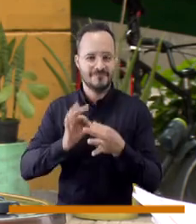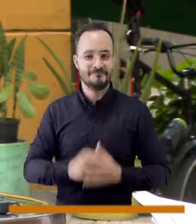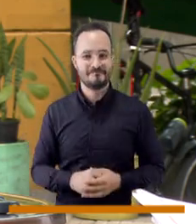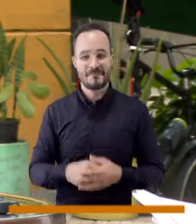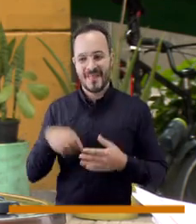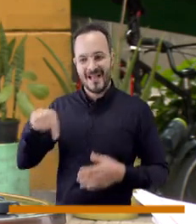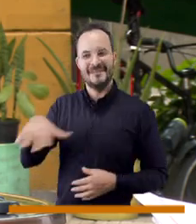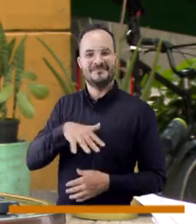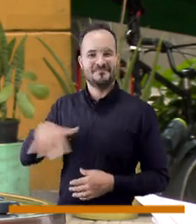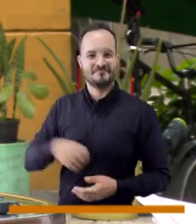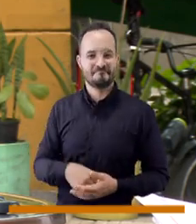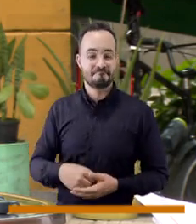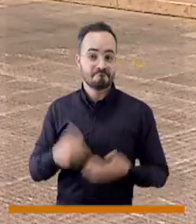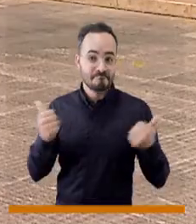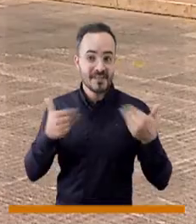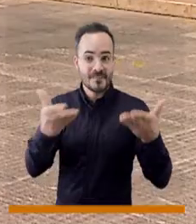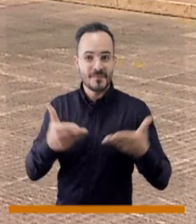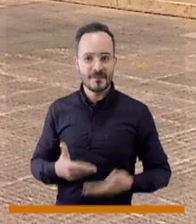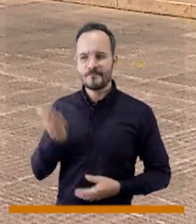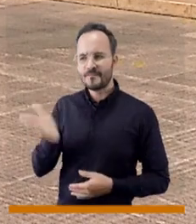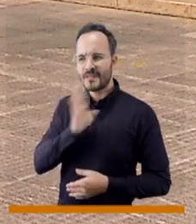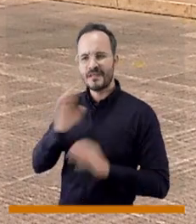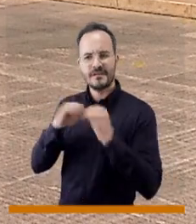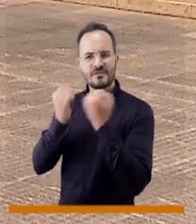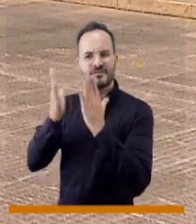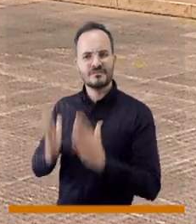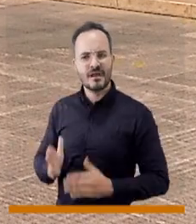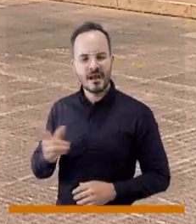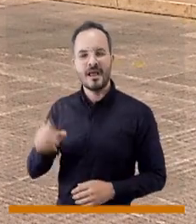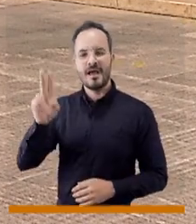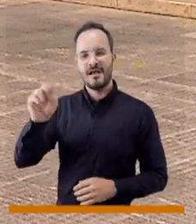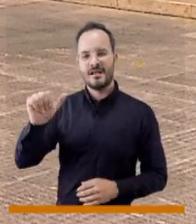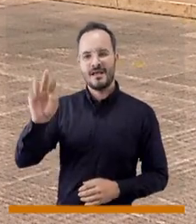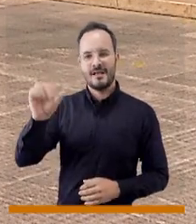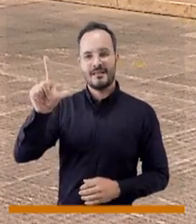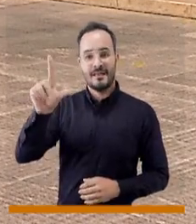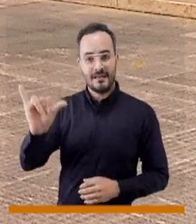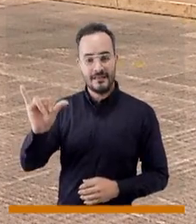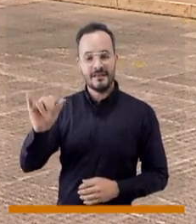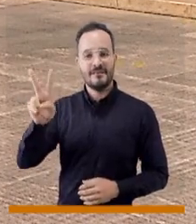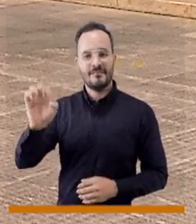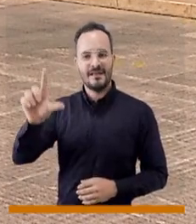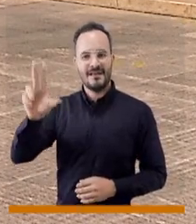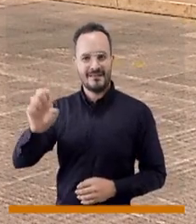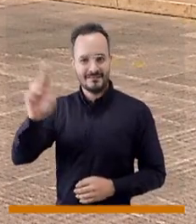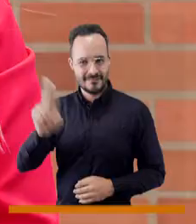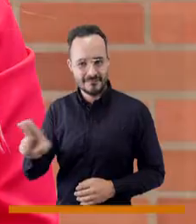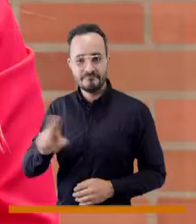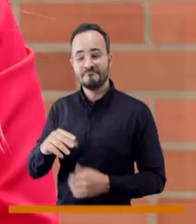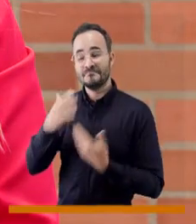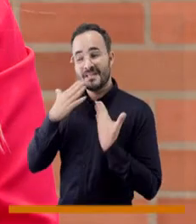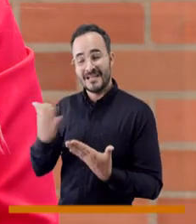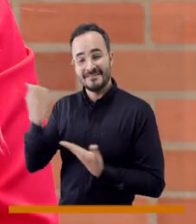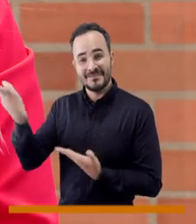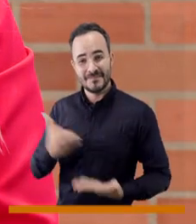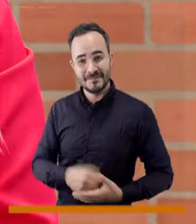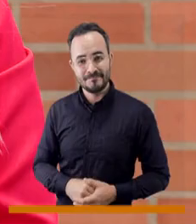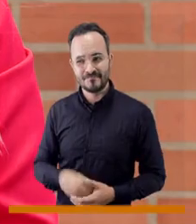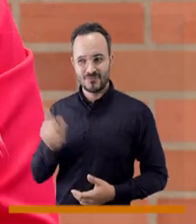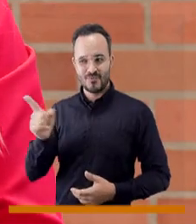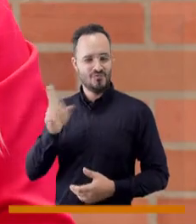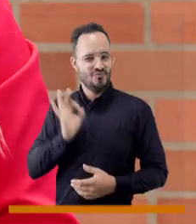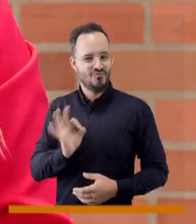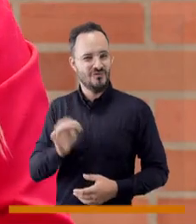la bienvenida a nuestra concejal anfitriona del día de hoy, Natalie Vélez Lopera. Concejal, bienvenida, gracias. Usted